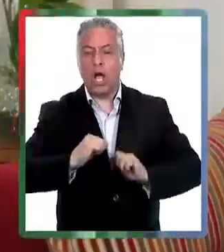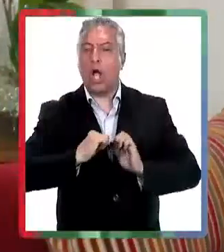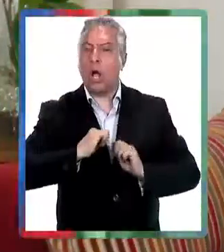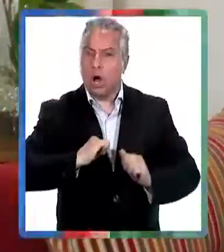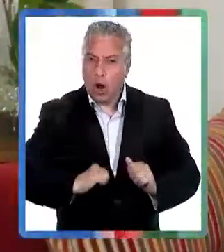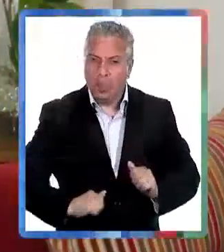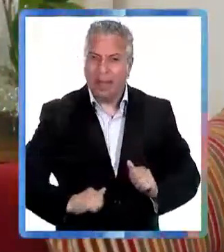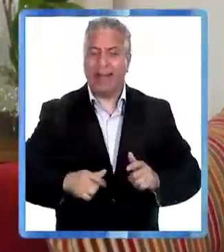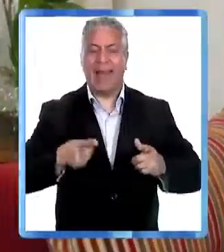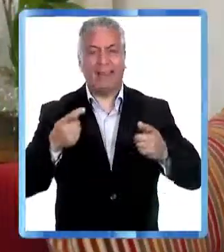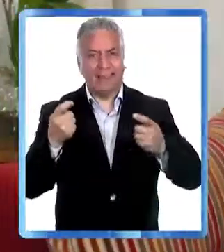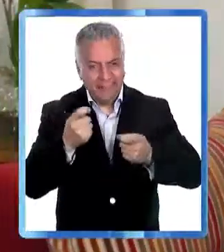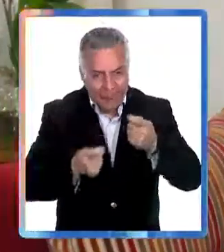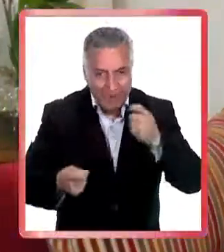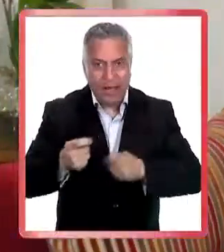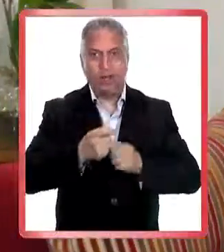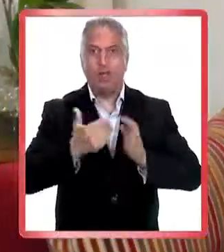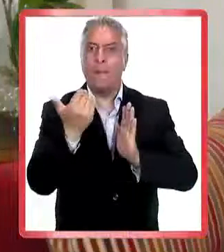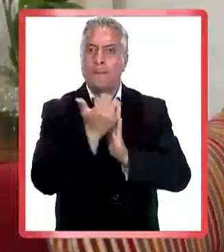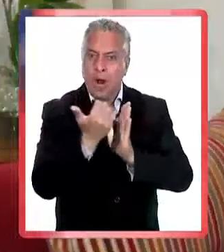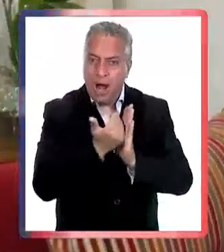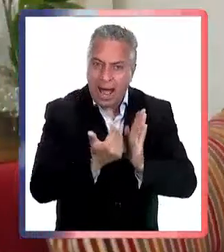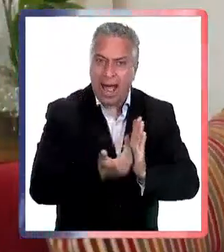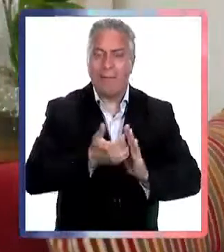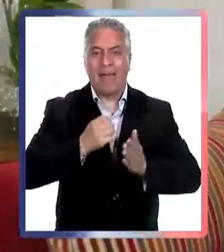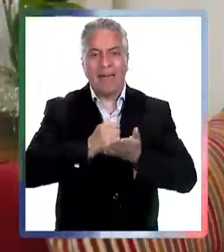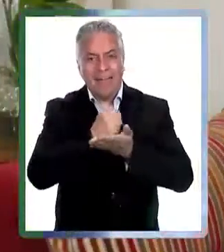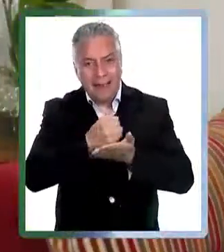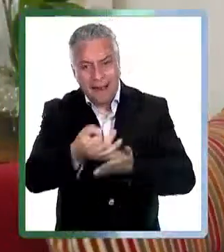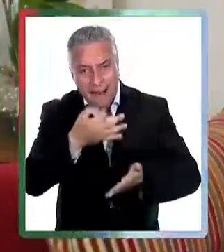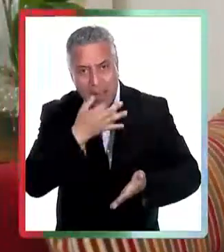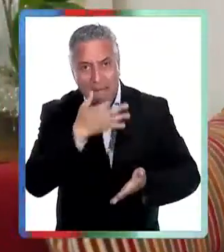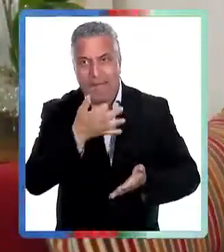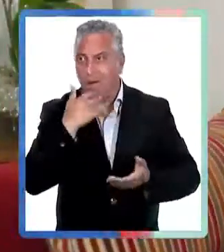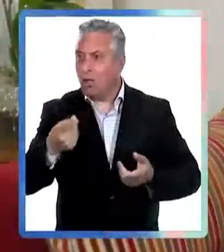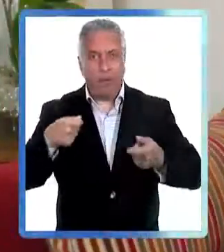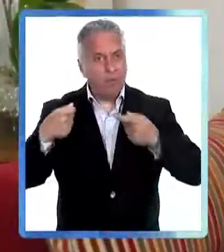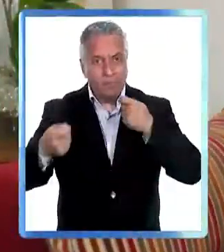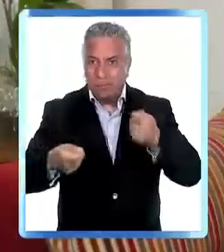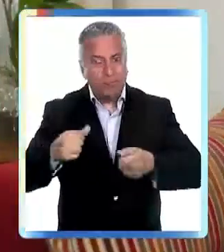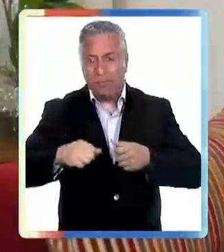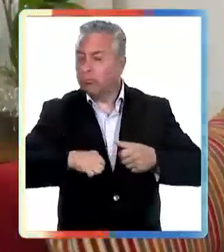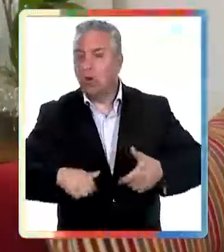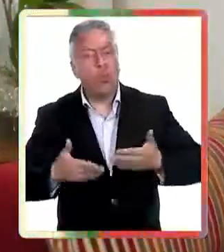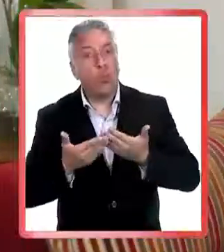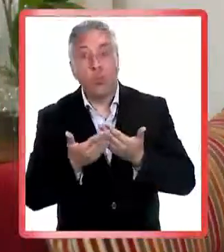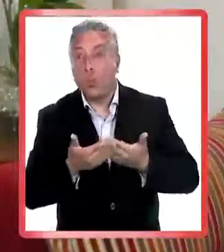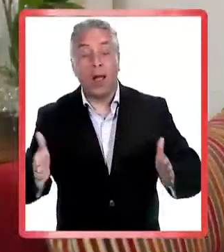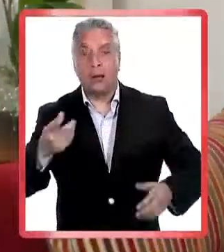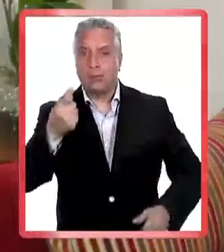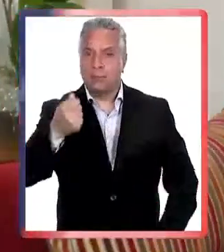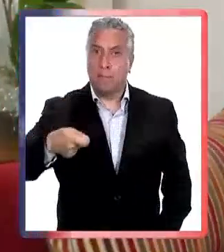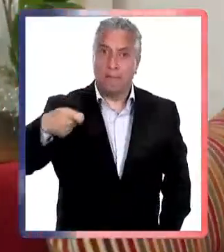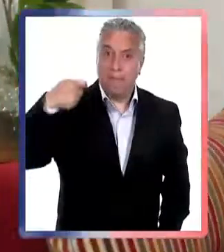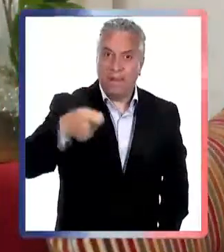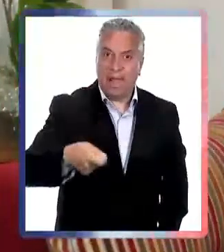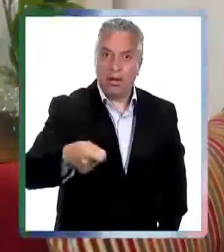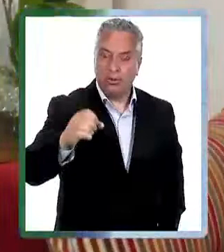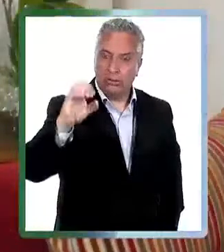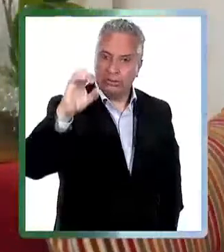operación, tratamientos, programas de tratamiento, remedios, intervenciones, lo que sea, 0